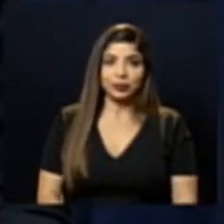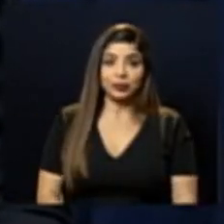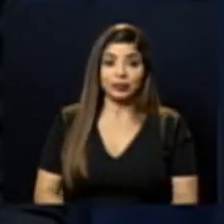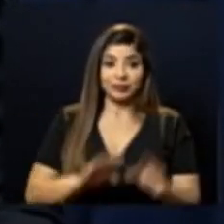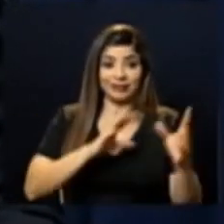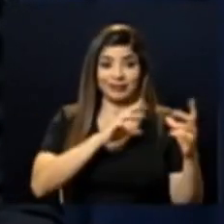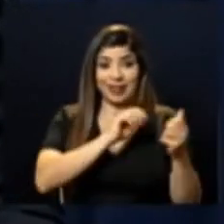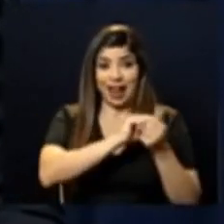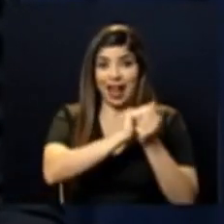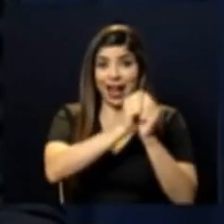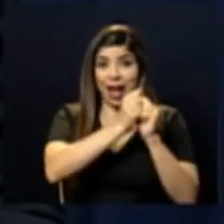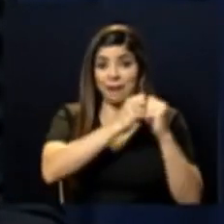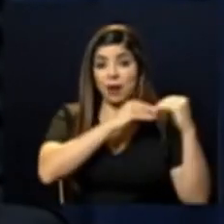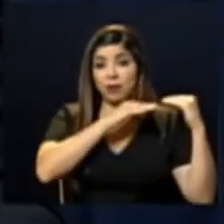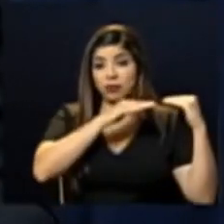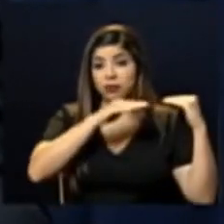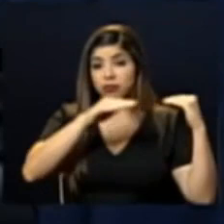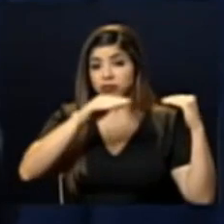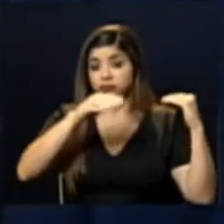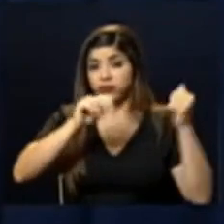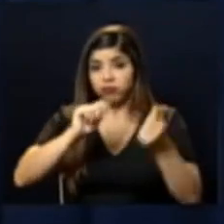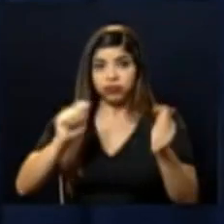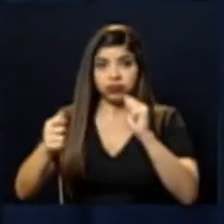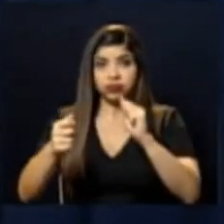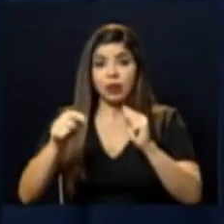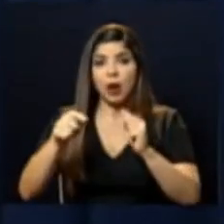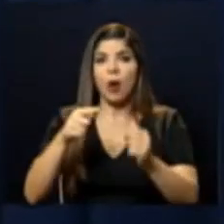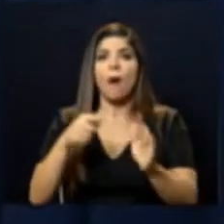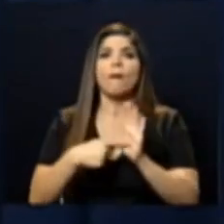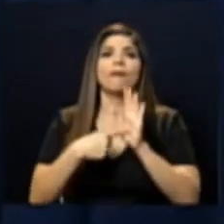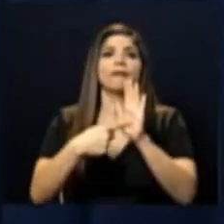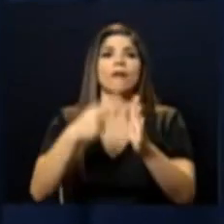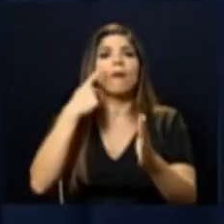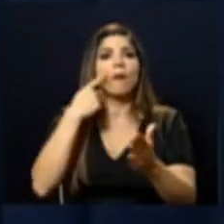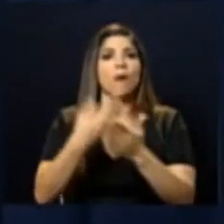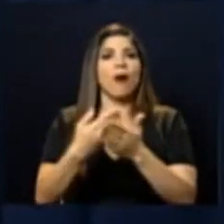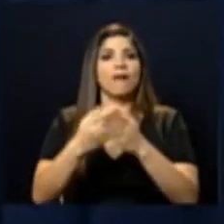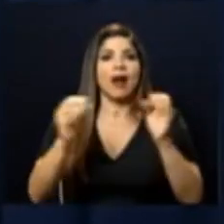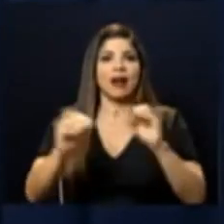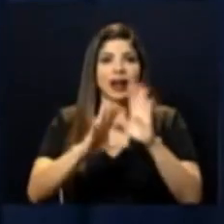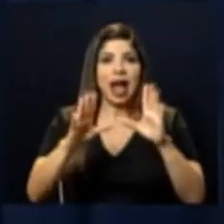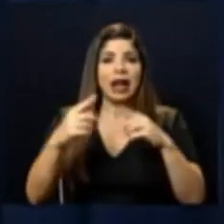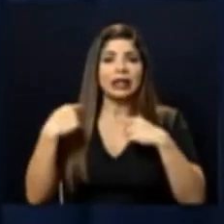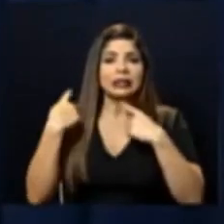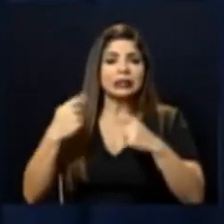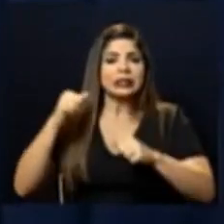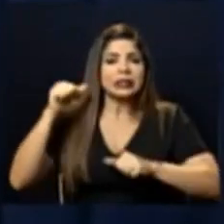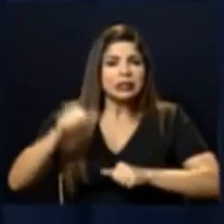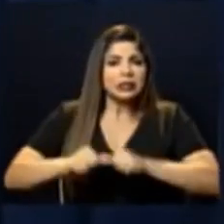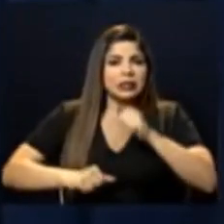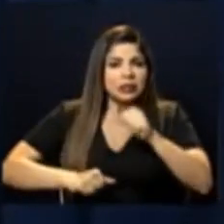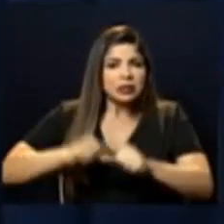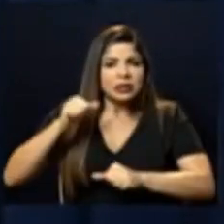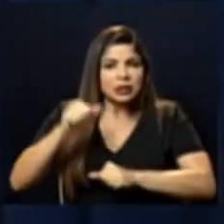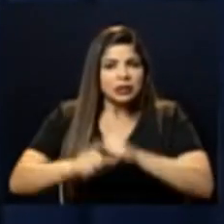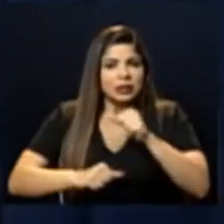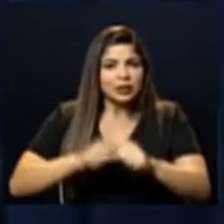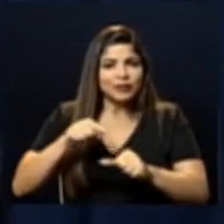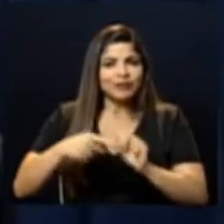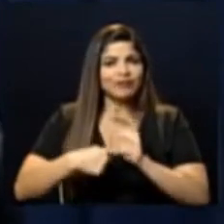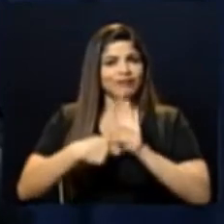Este cambio de tendencia es un indicador palpable del esfuerzo hecho y